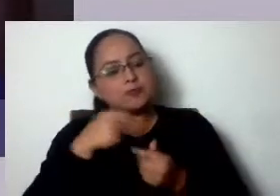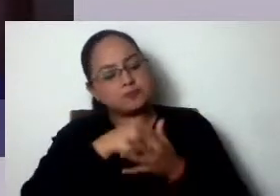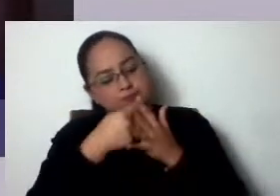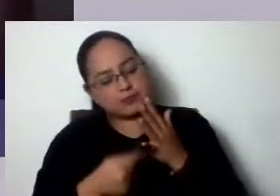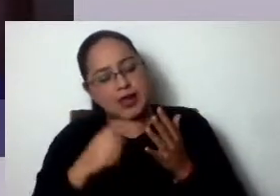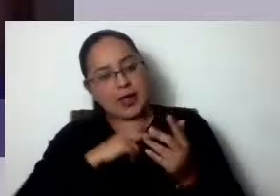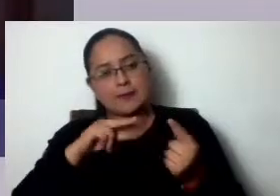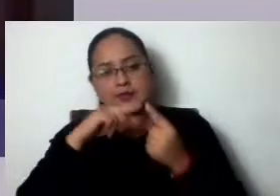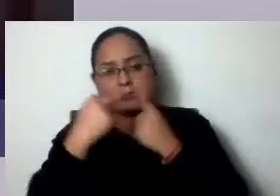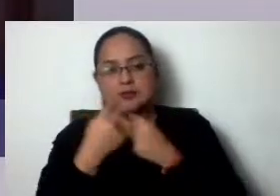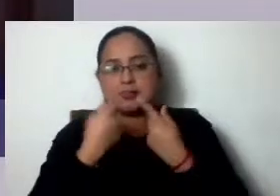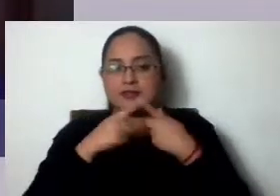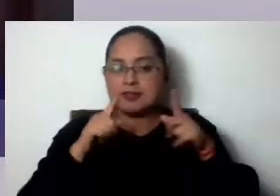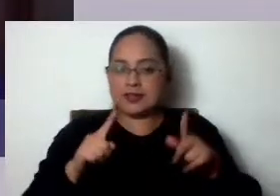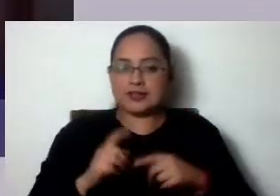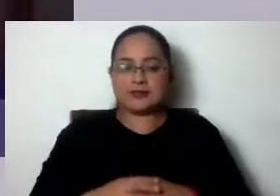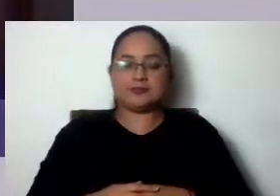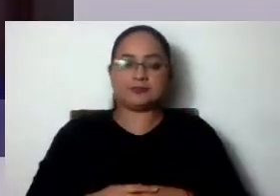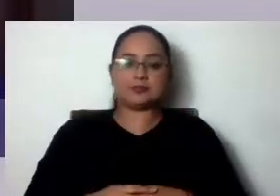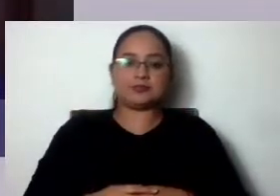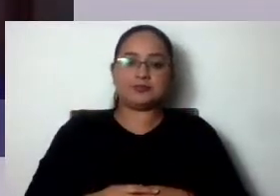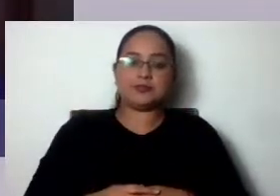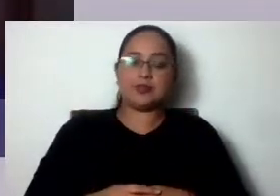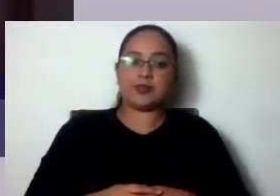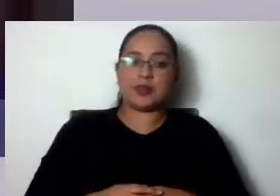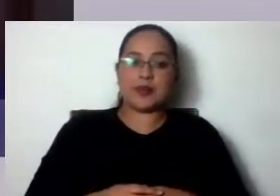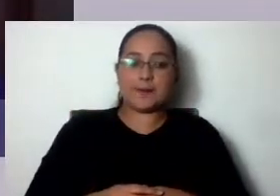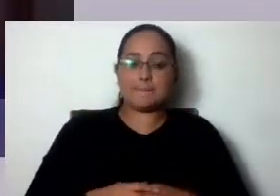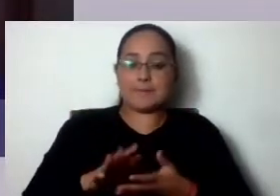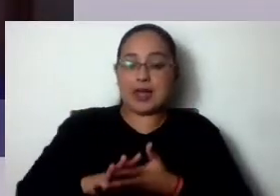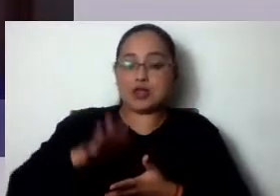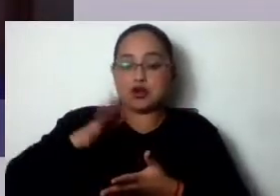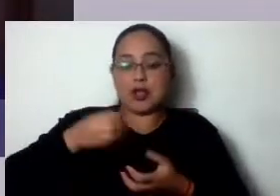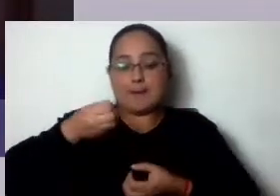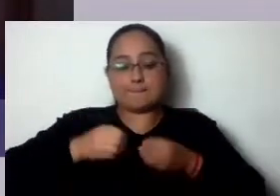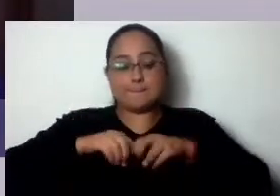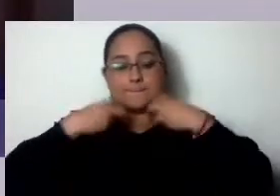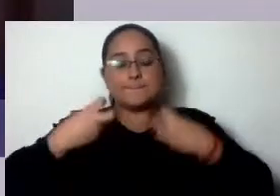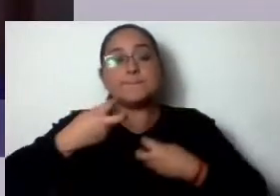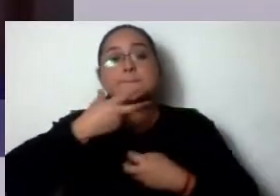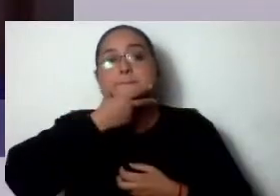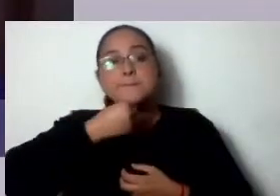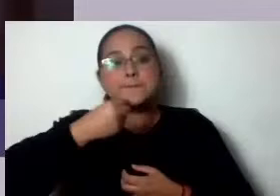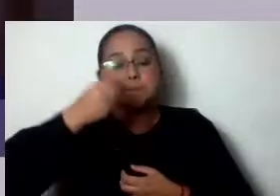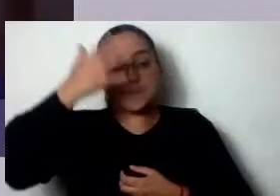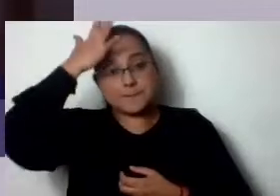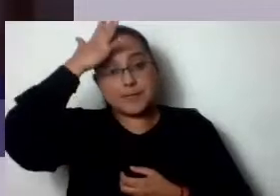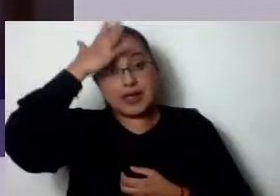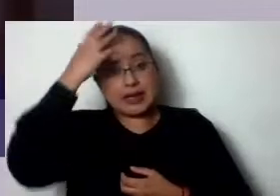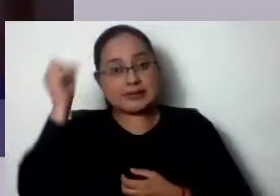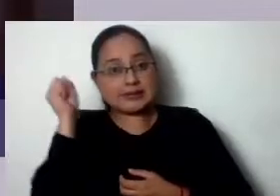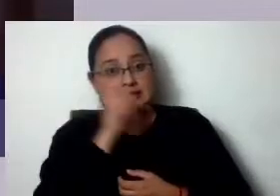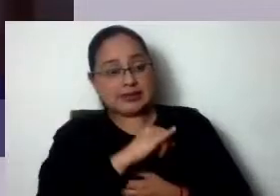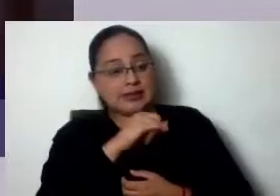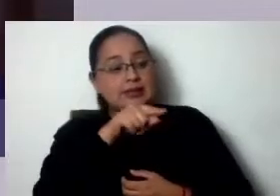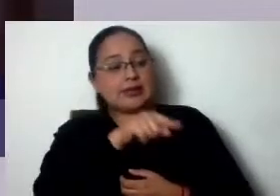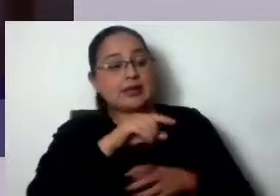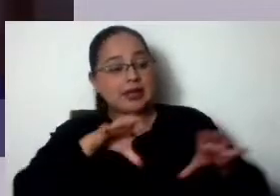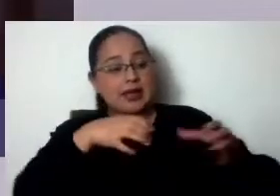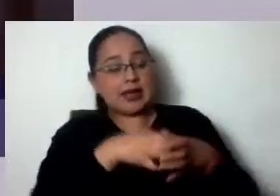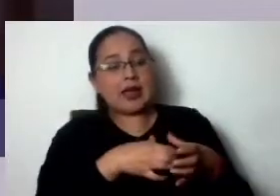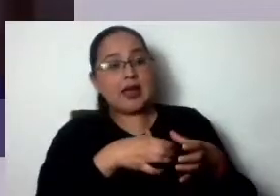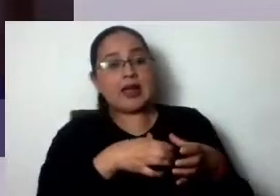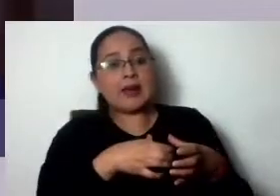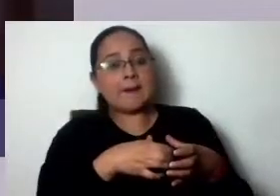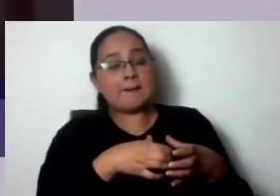diferentes si bien la mayoría de los ministros coincidió en que es dable a la asamblea legislativa a la